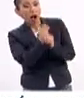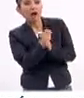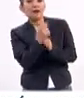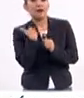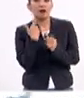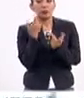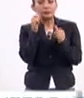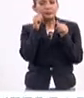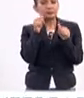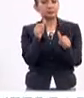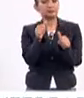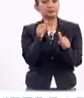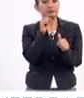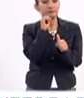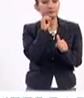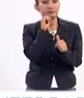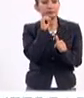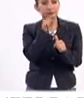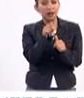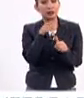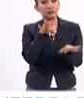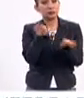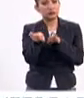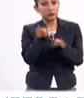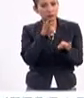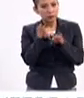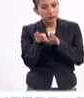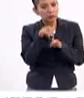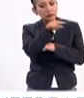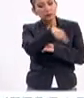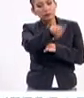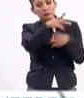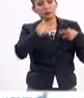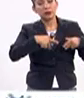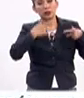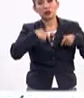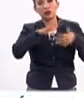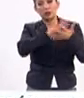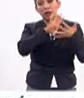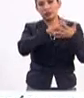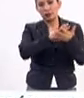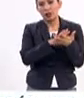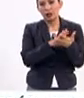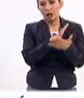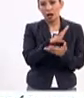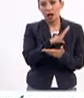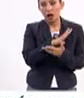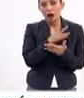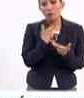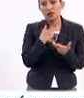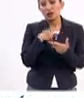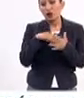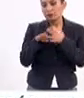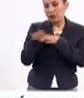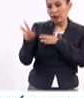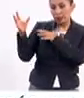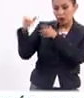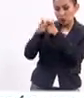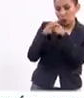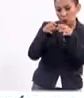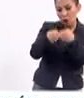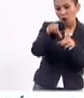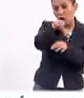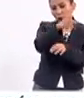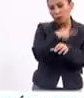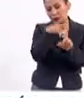nos centraremos también en el trabajo con personas privadas de su libertad, poblaciones migrantes y